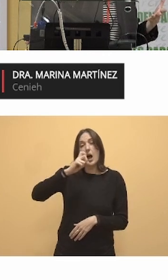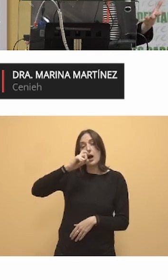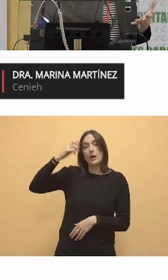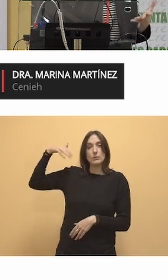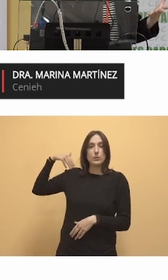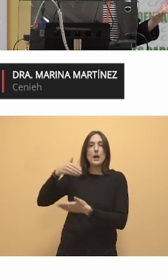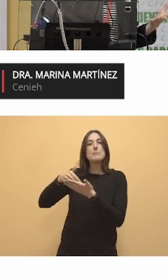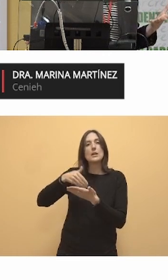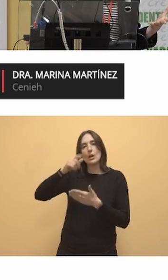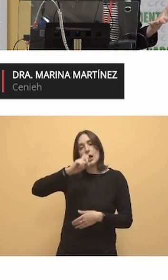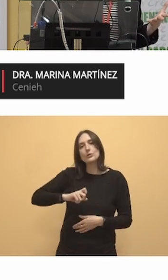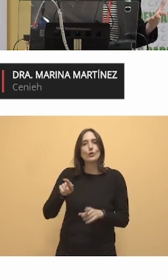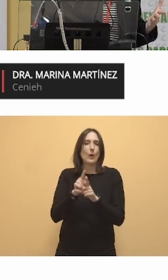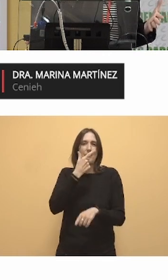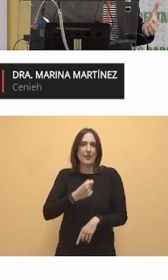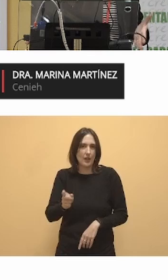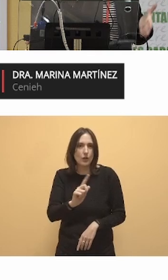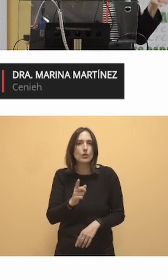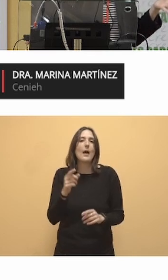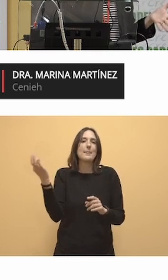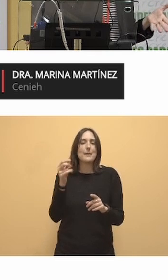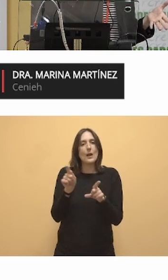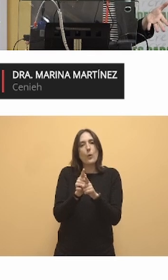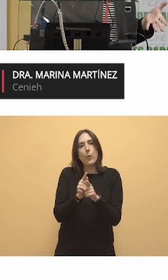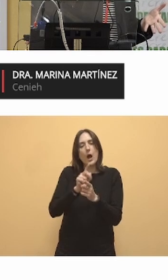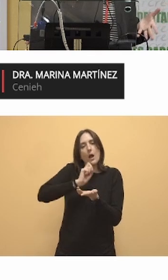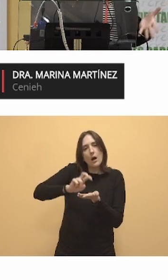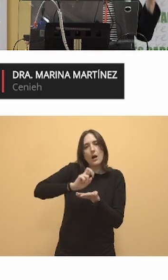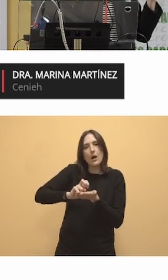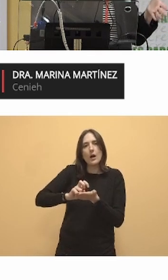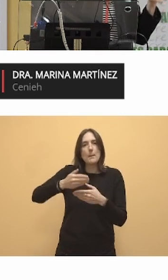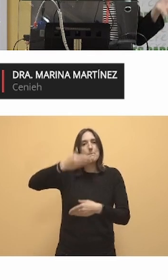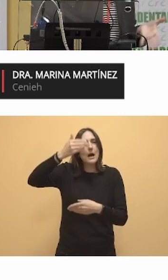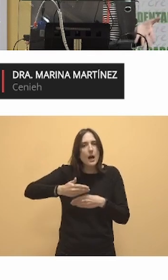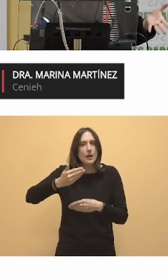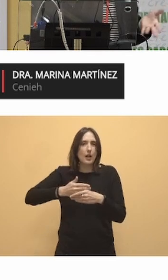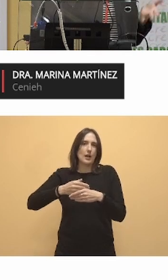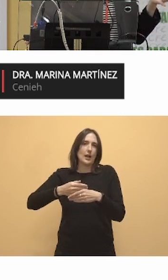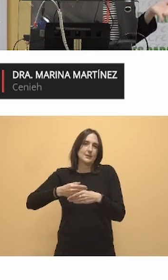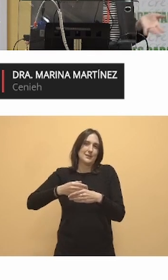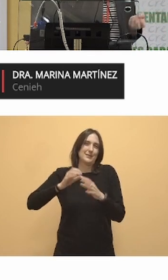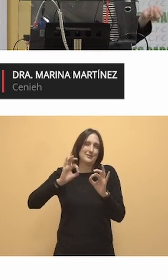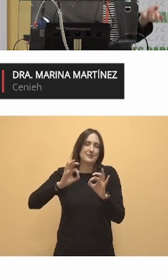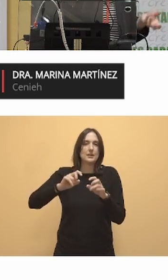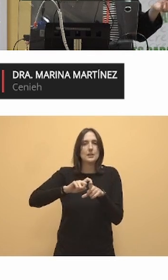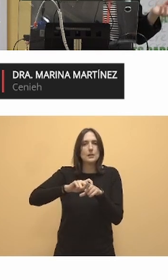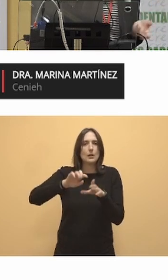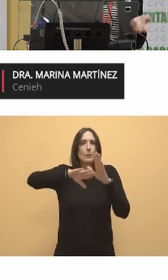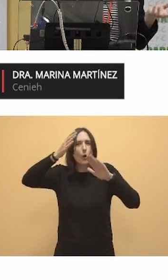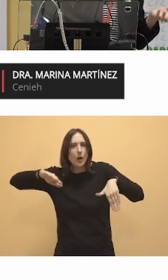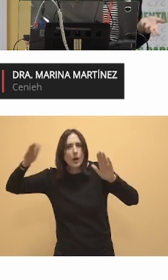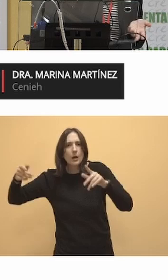miles de años, eso no era tan sencillo. Había que atravesar barreras geográficas que a veces eran